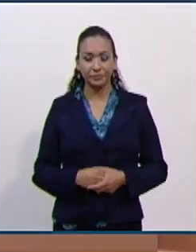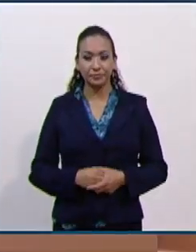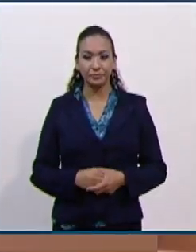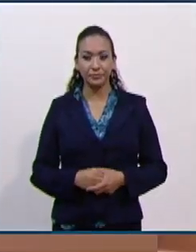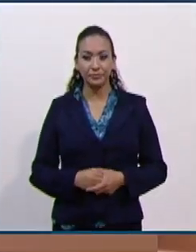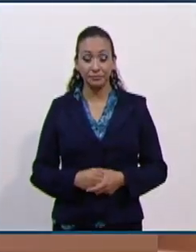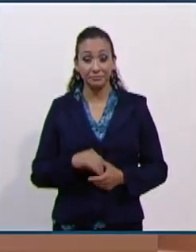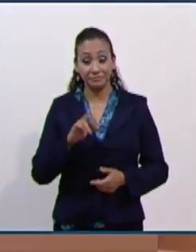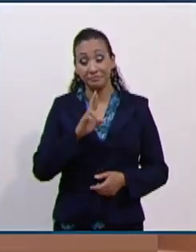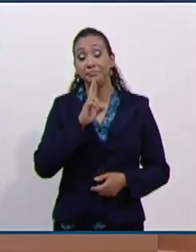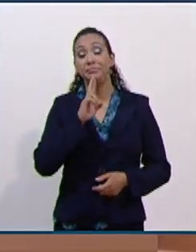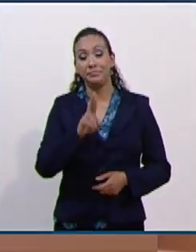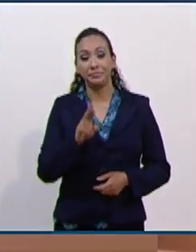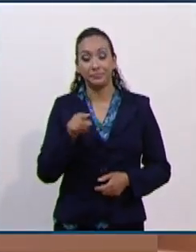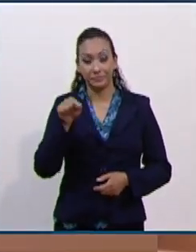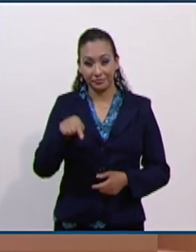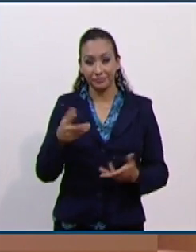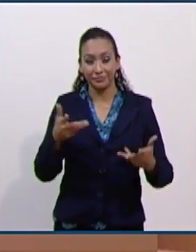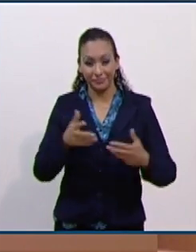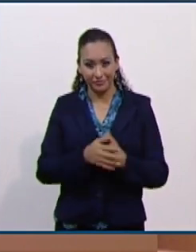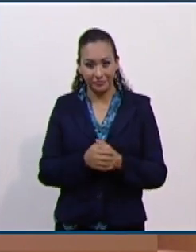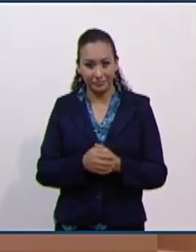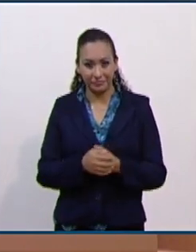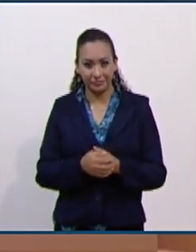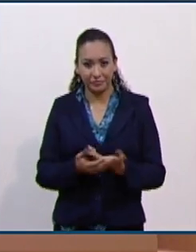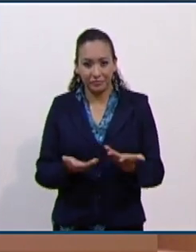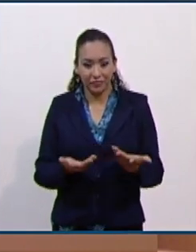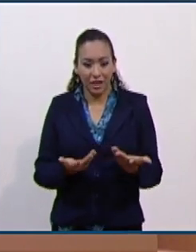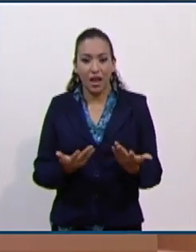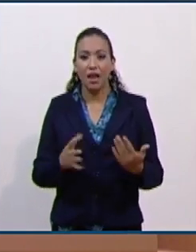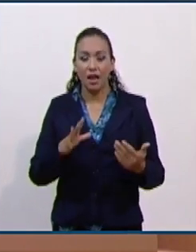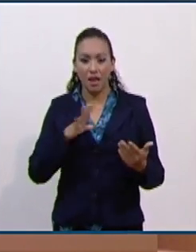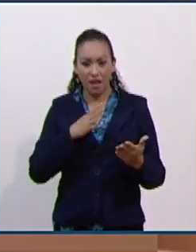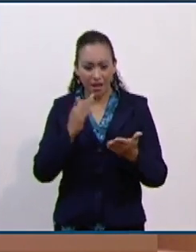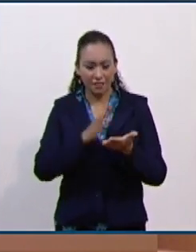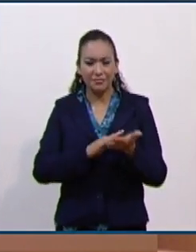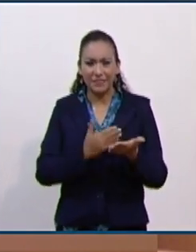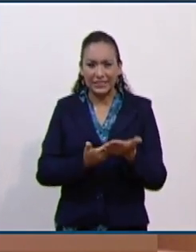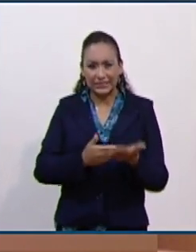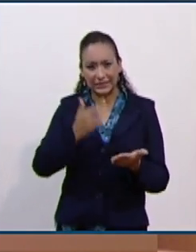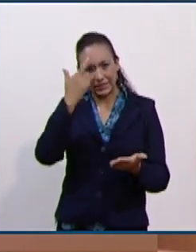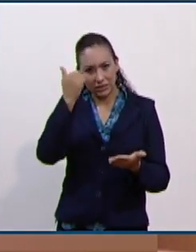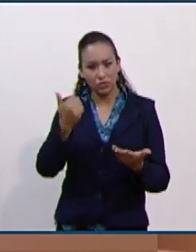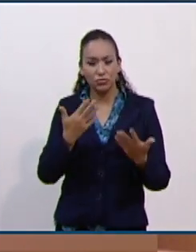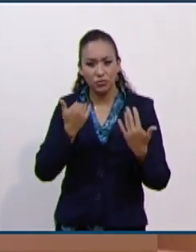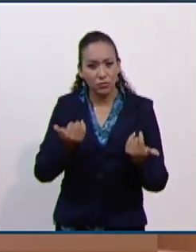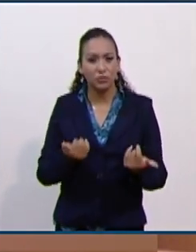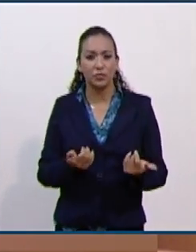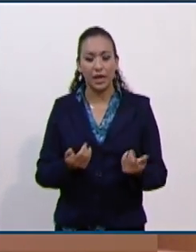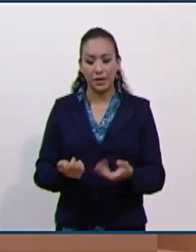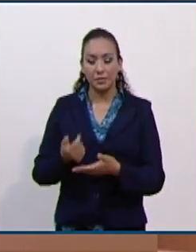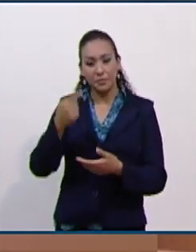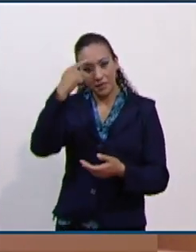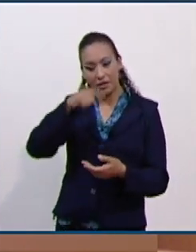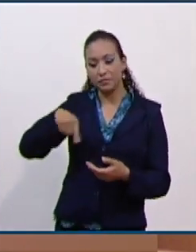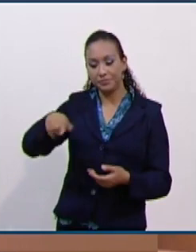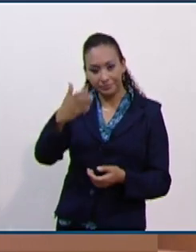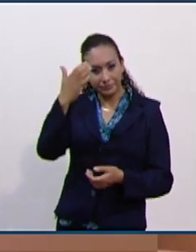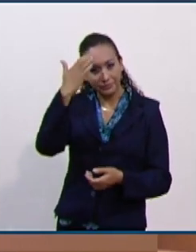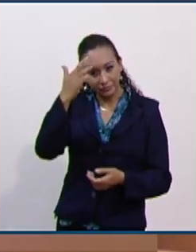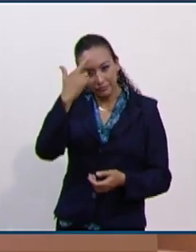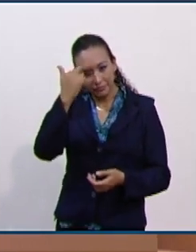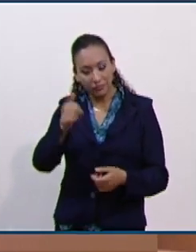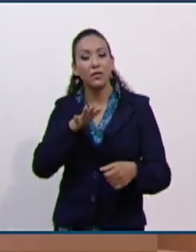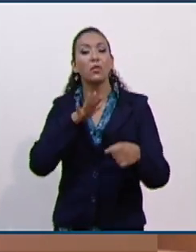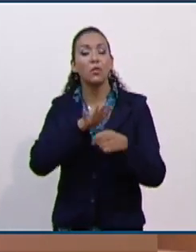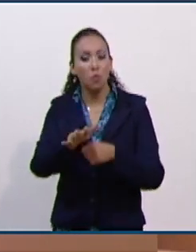Efectivamente, la respuesta que les fue dada a los promoventes, no existe una debida fundamentación y motivación que les permita conocer las